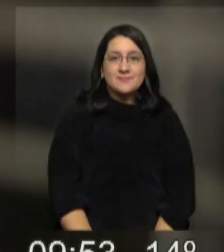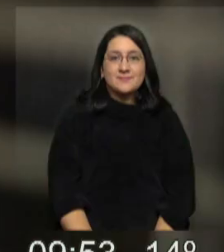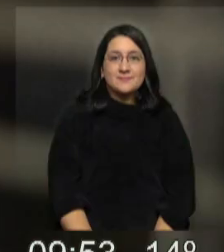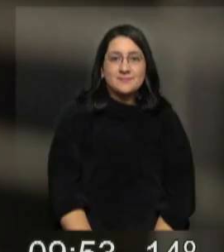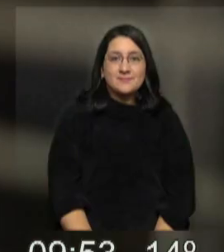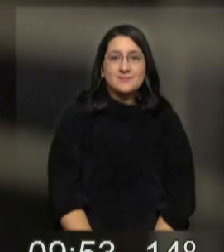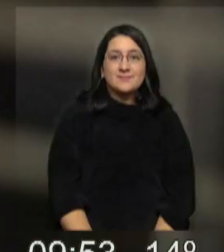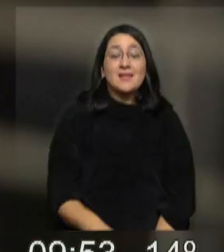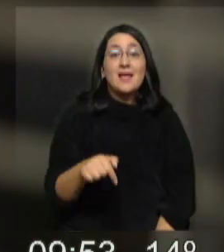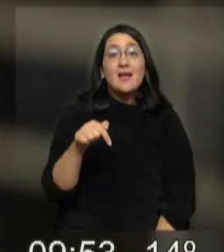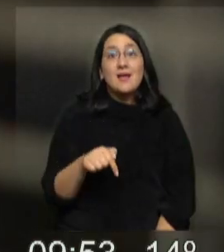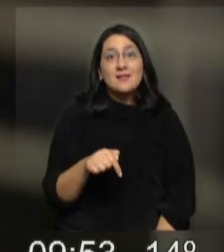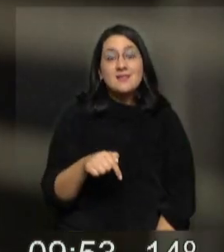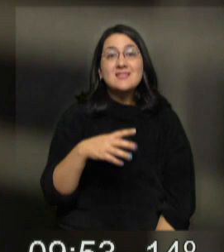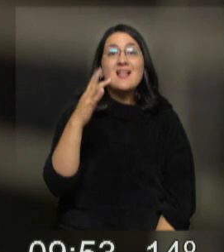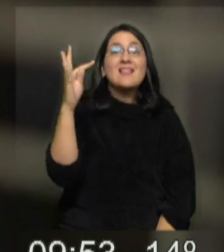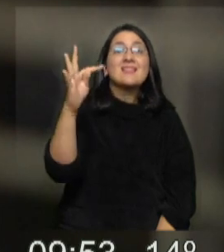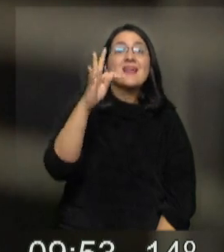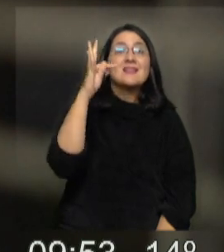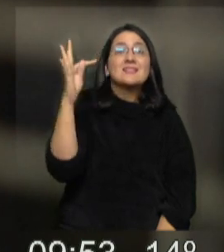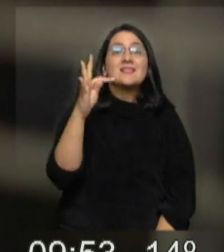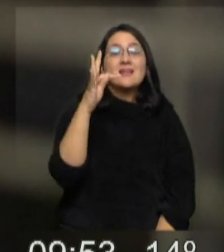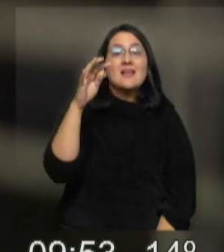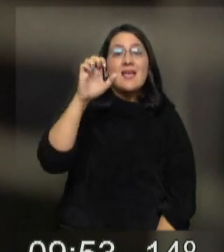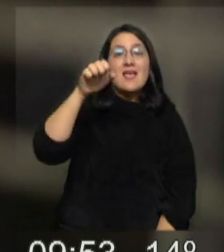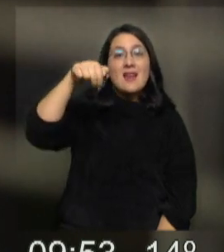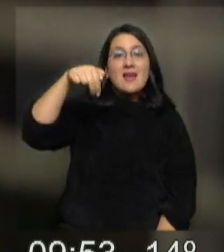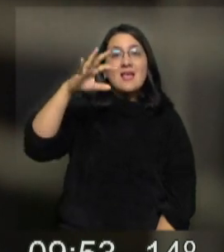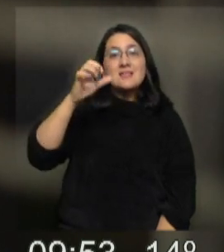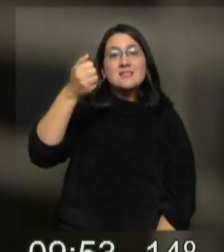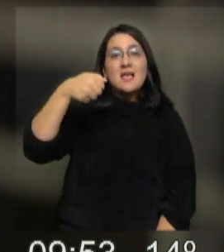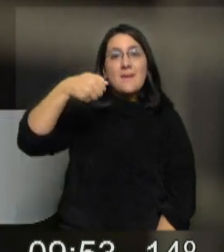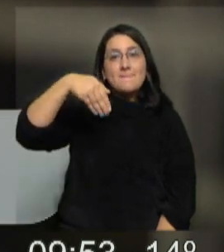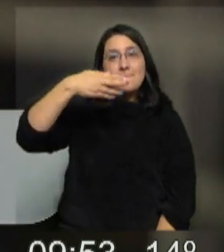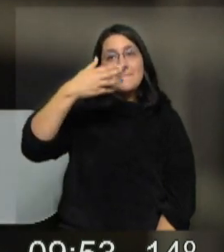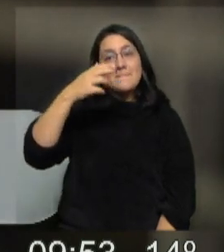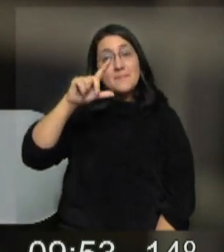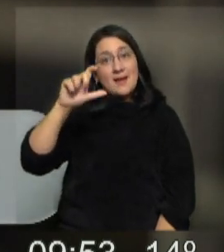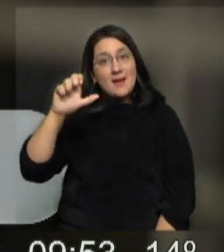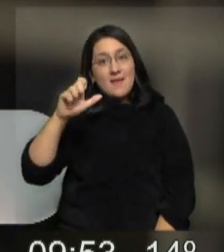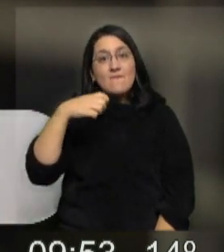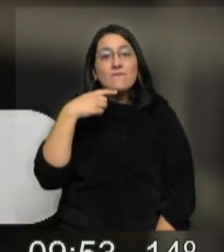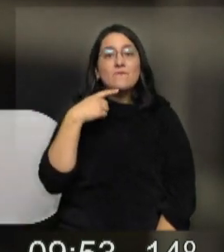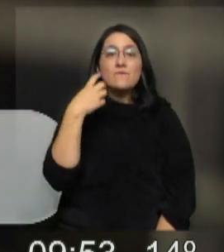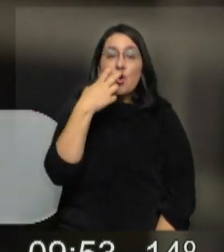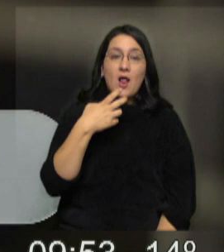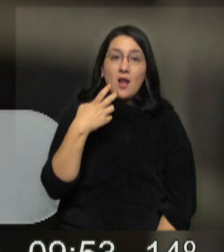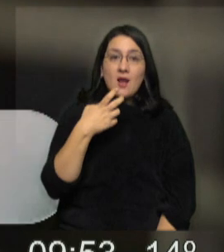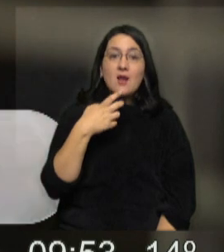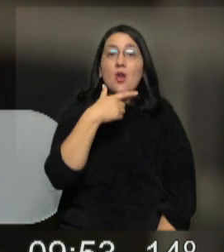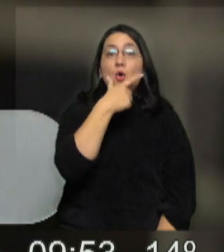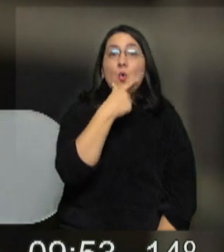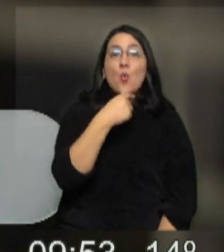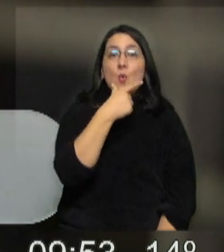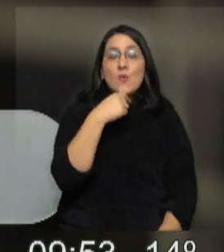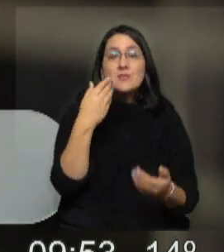1, 2, 3. Este es el taller ensamble vocal del Complejo Crece, que está los jueves